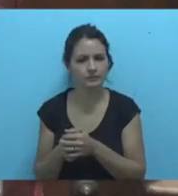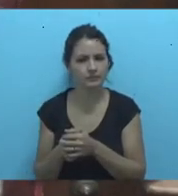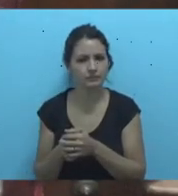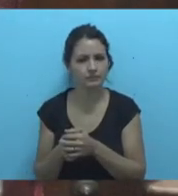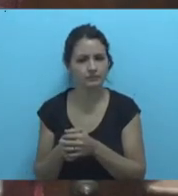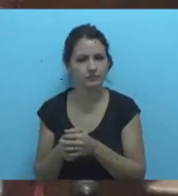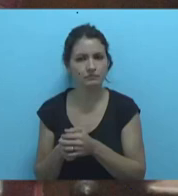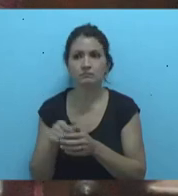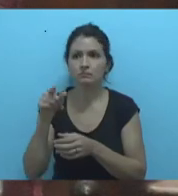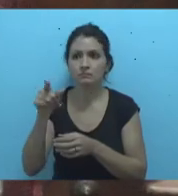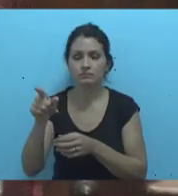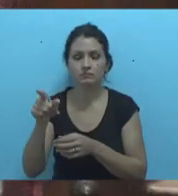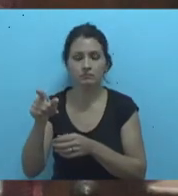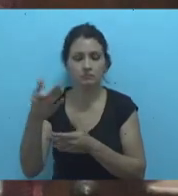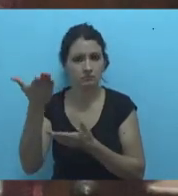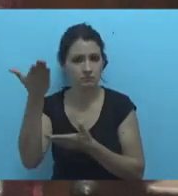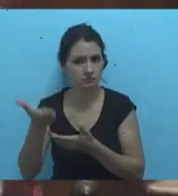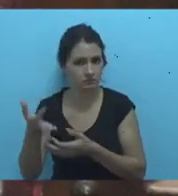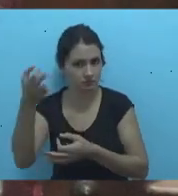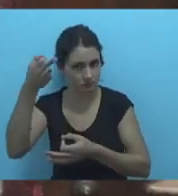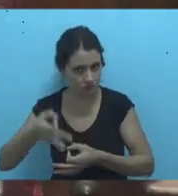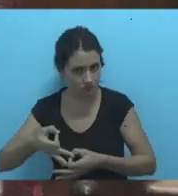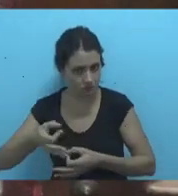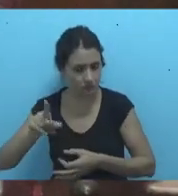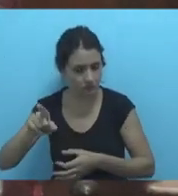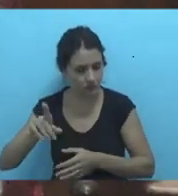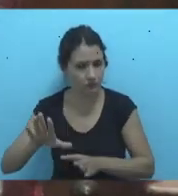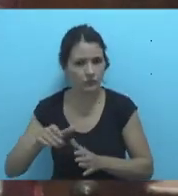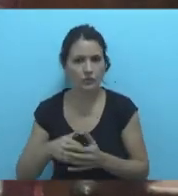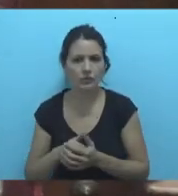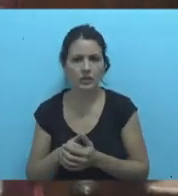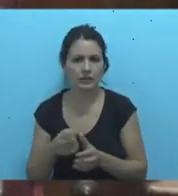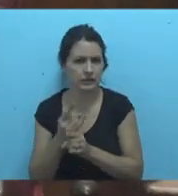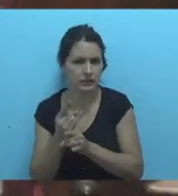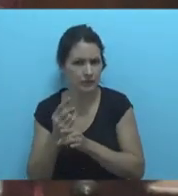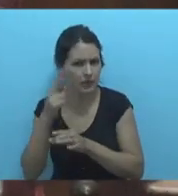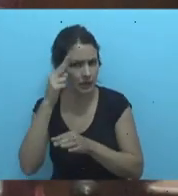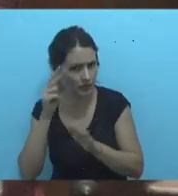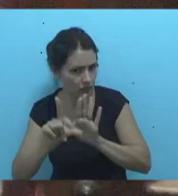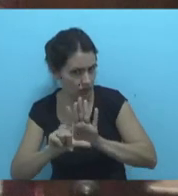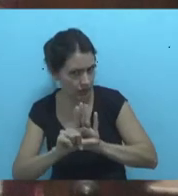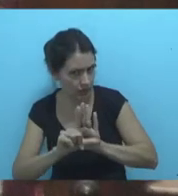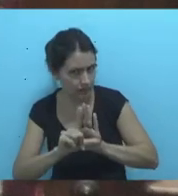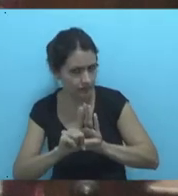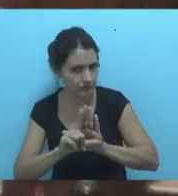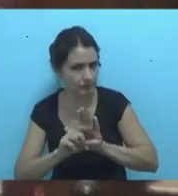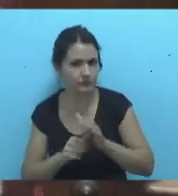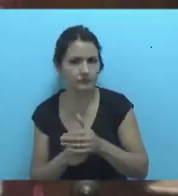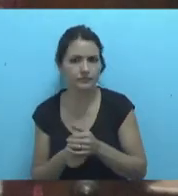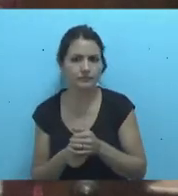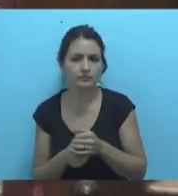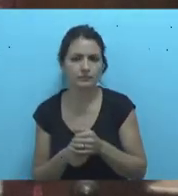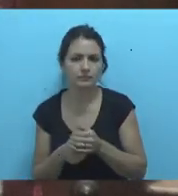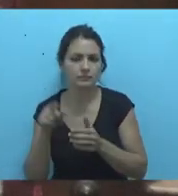de convicción y con argumentos desde el punto de vista jurídico que asistían cada una de las cosas que decía, él